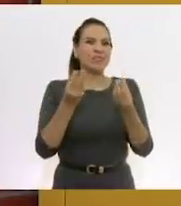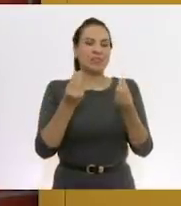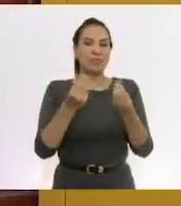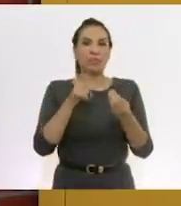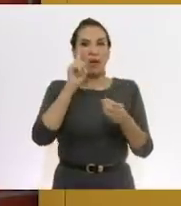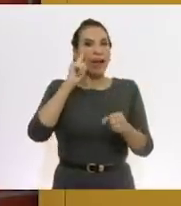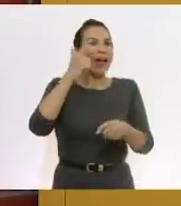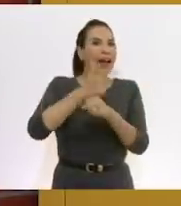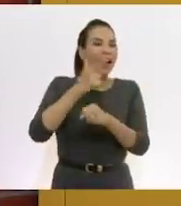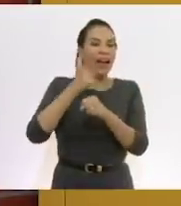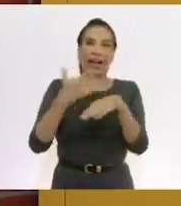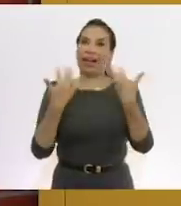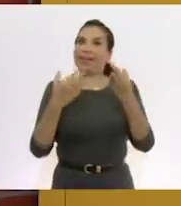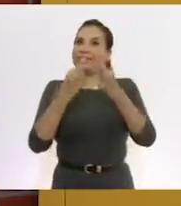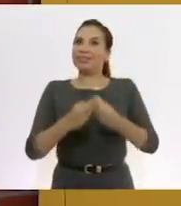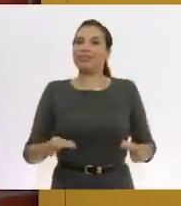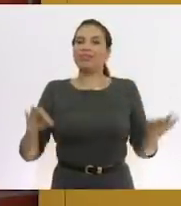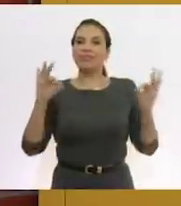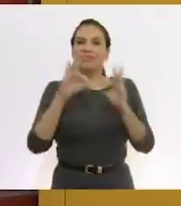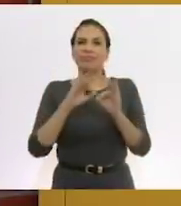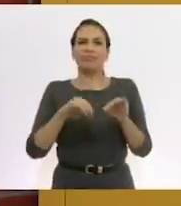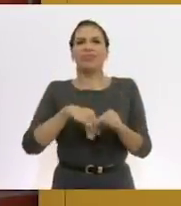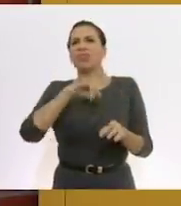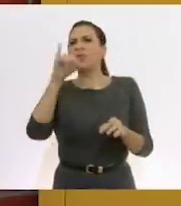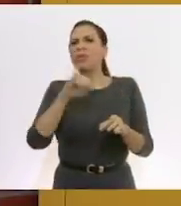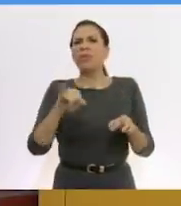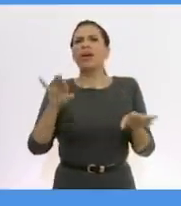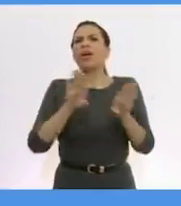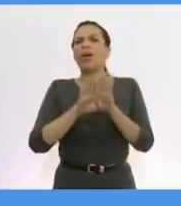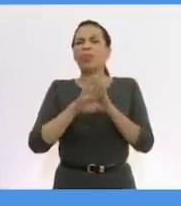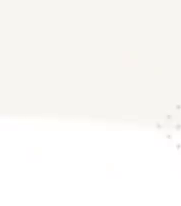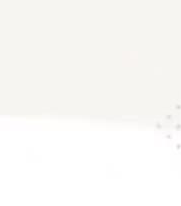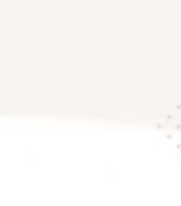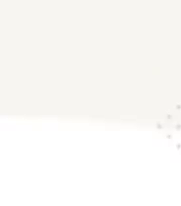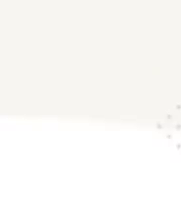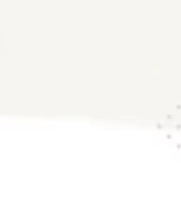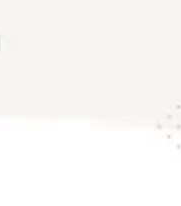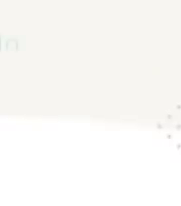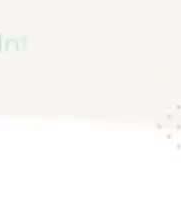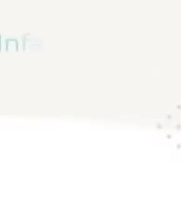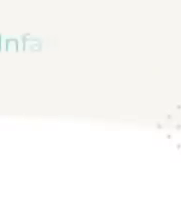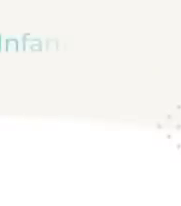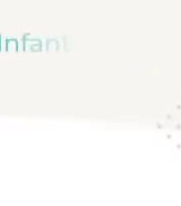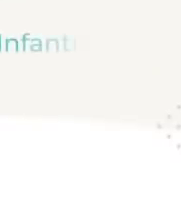que descubras la importancia de no darte nunca por vencido.